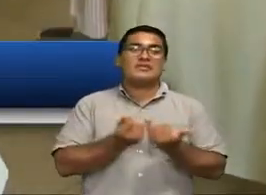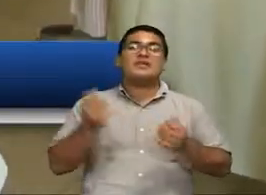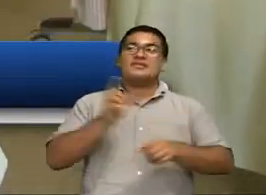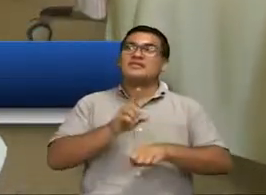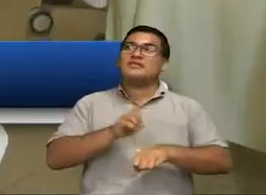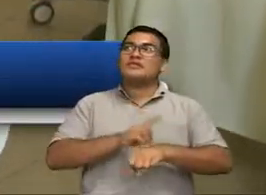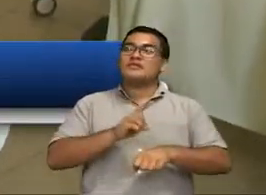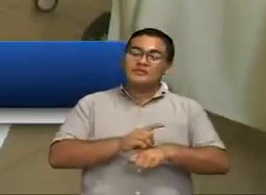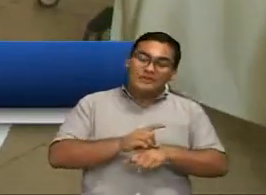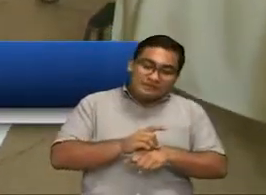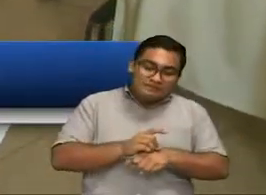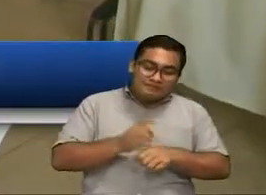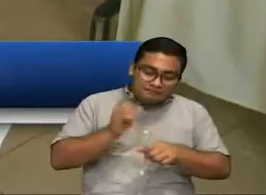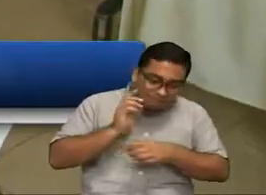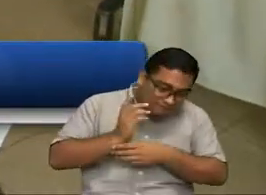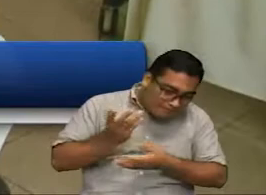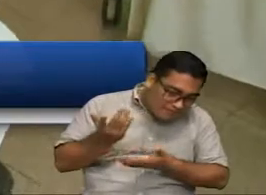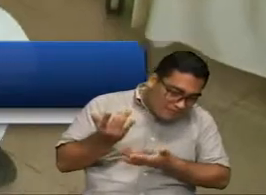cuando